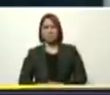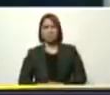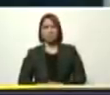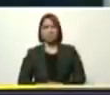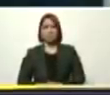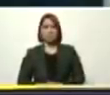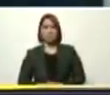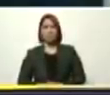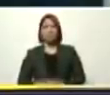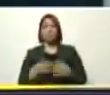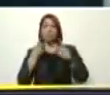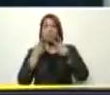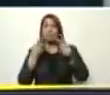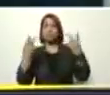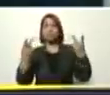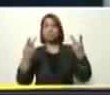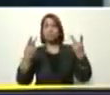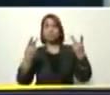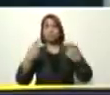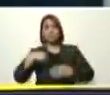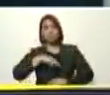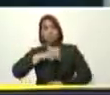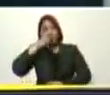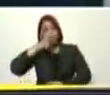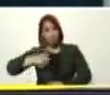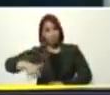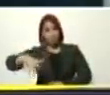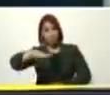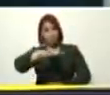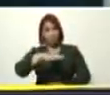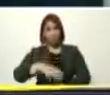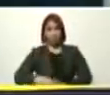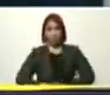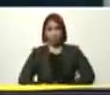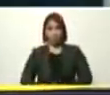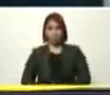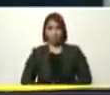Y le dio un mensaje a nuestro pueblo que